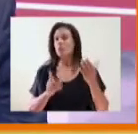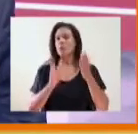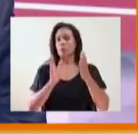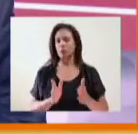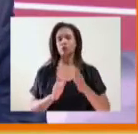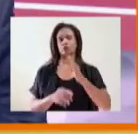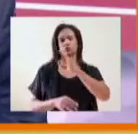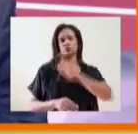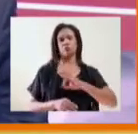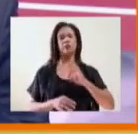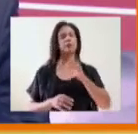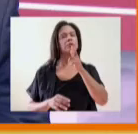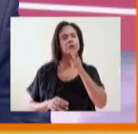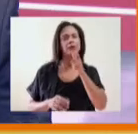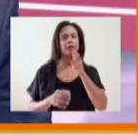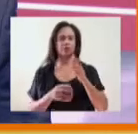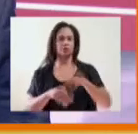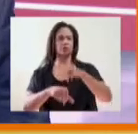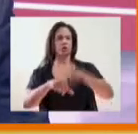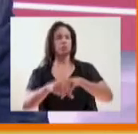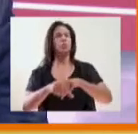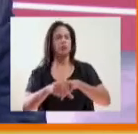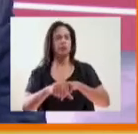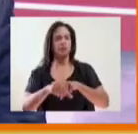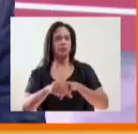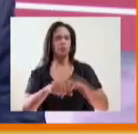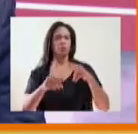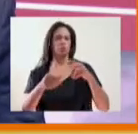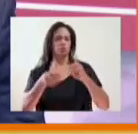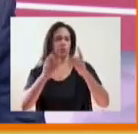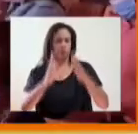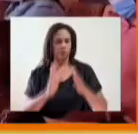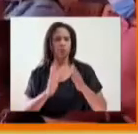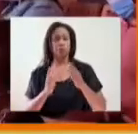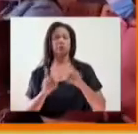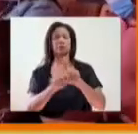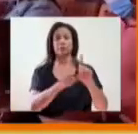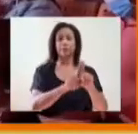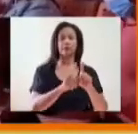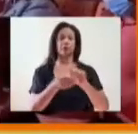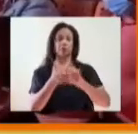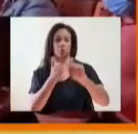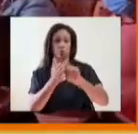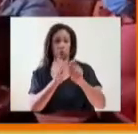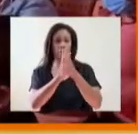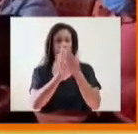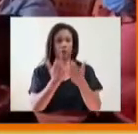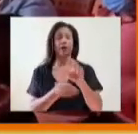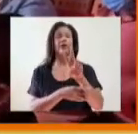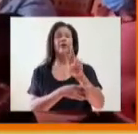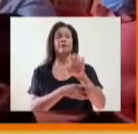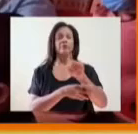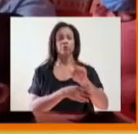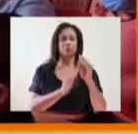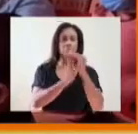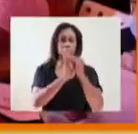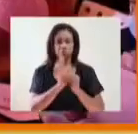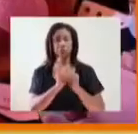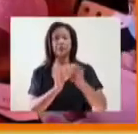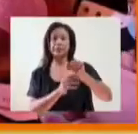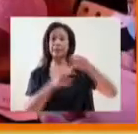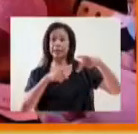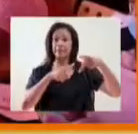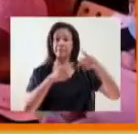porque en definitiva el 4% ha sido asaltado desde que se planteó y el